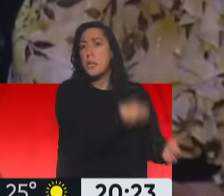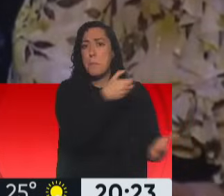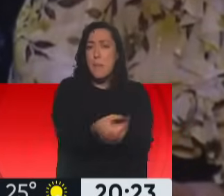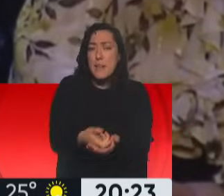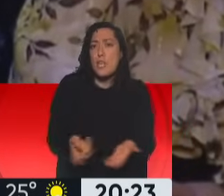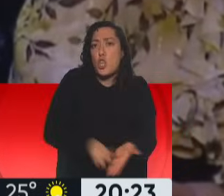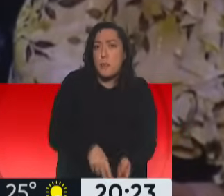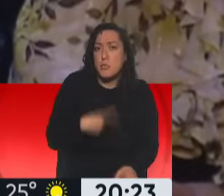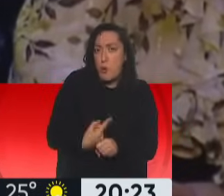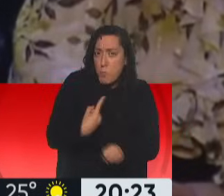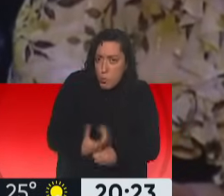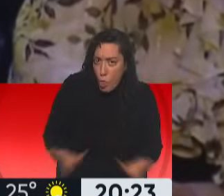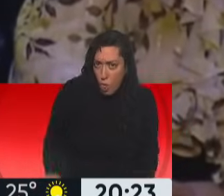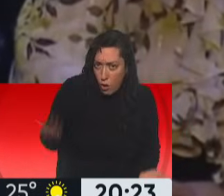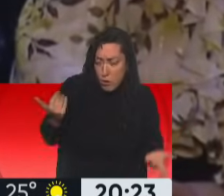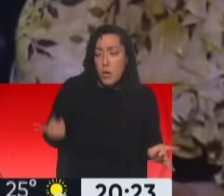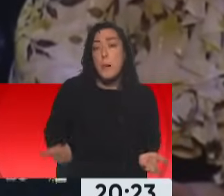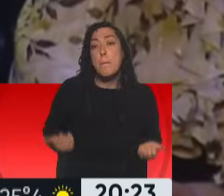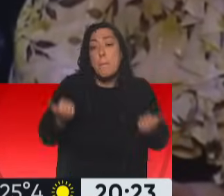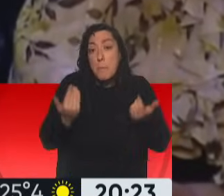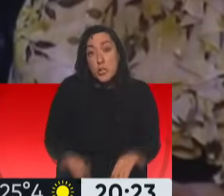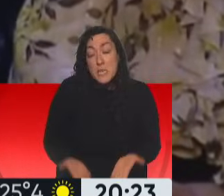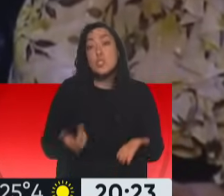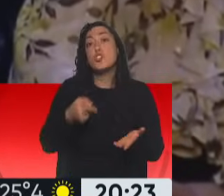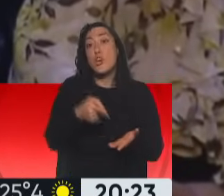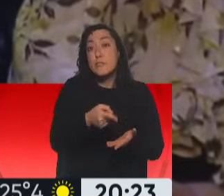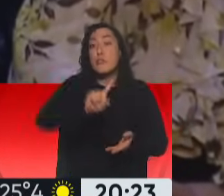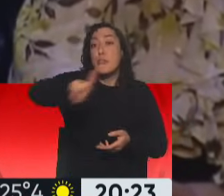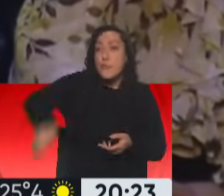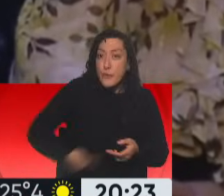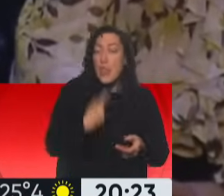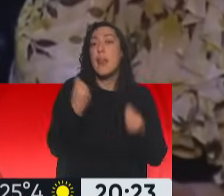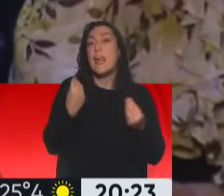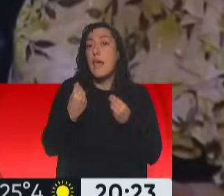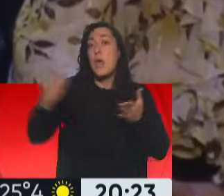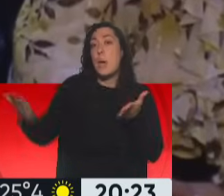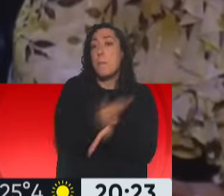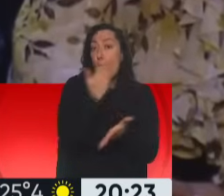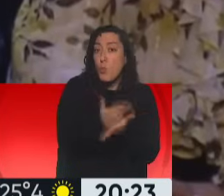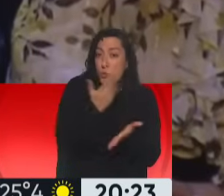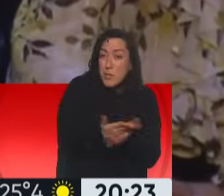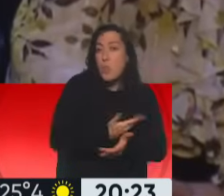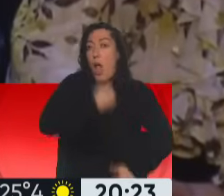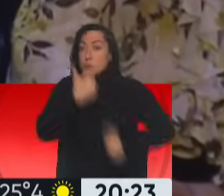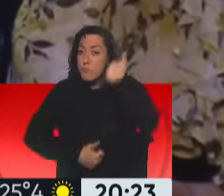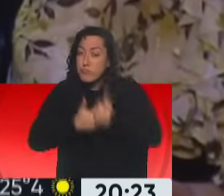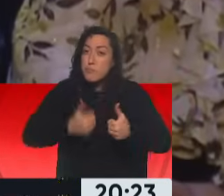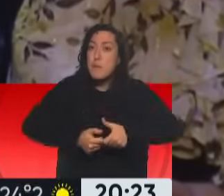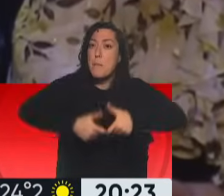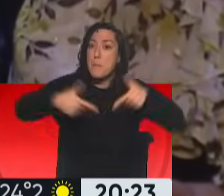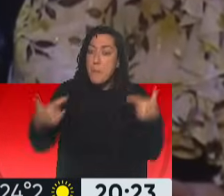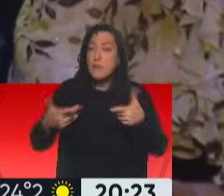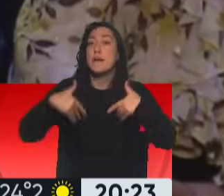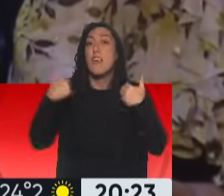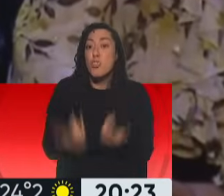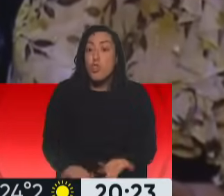mismo. Esto impidió que aumentara su productividad y competitividad y así